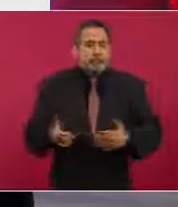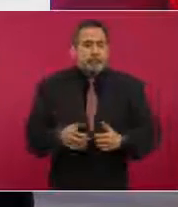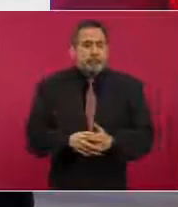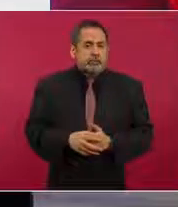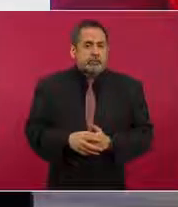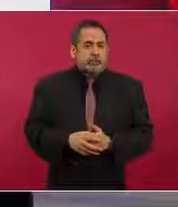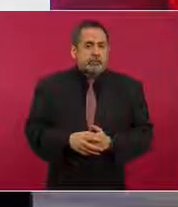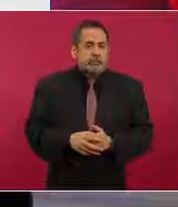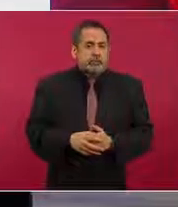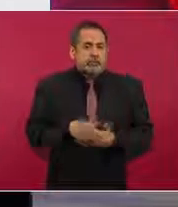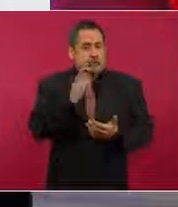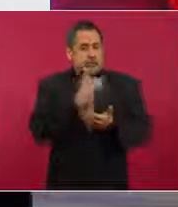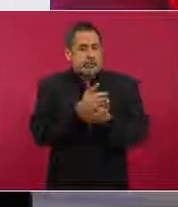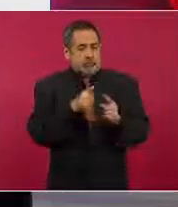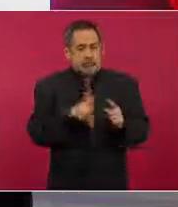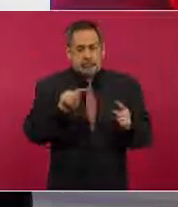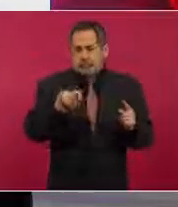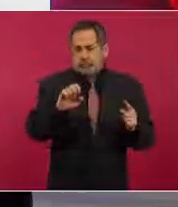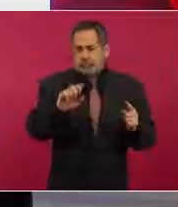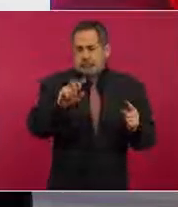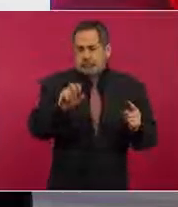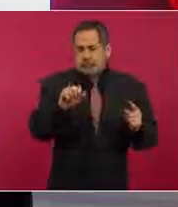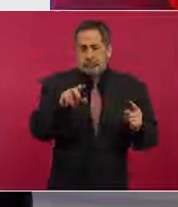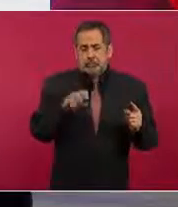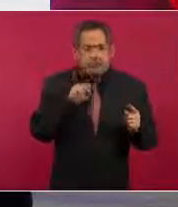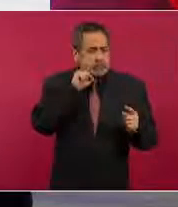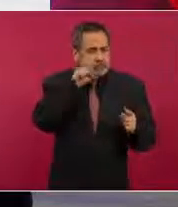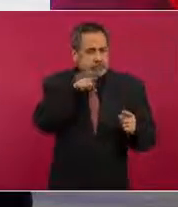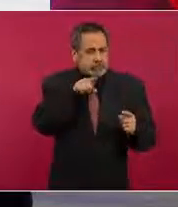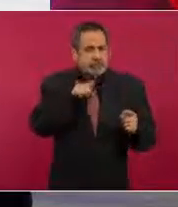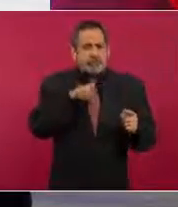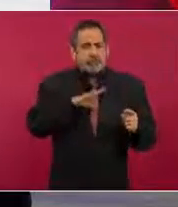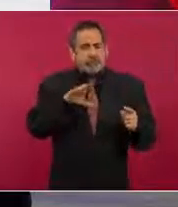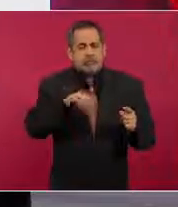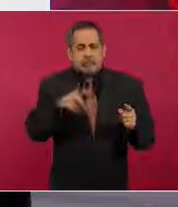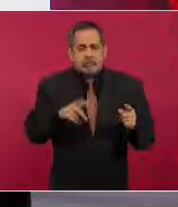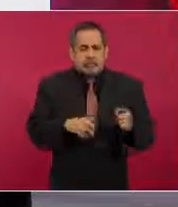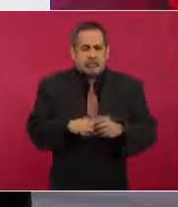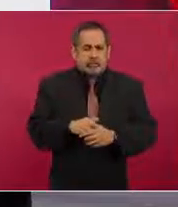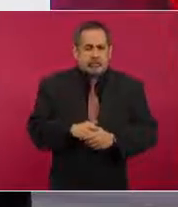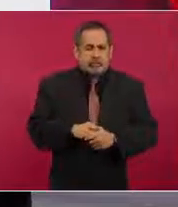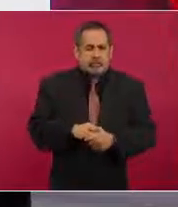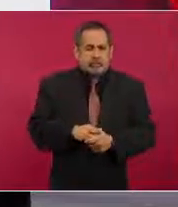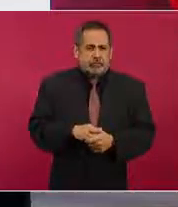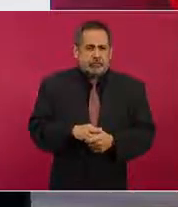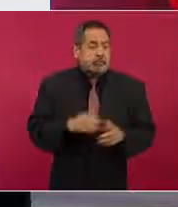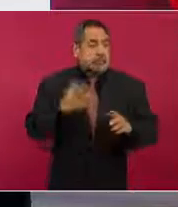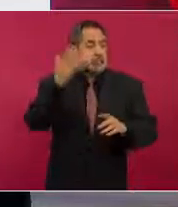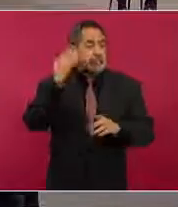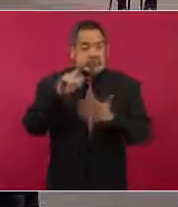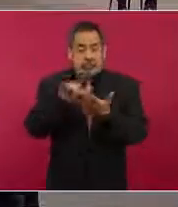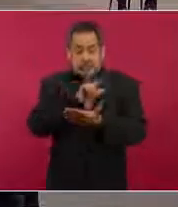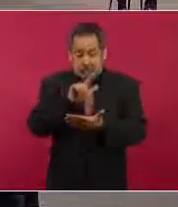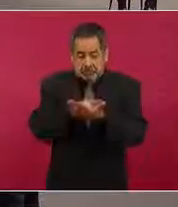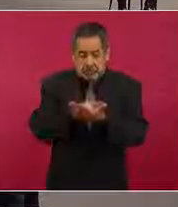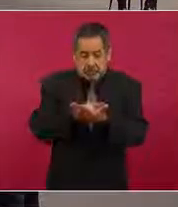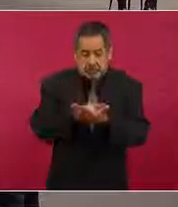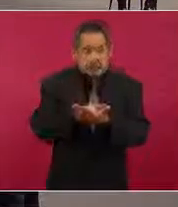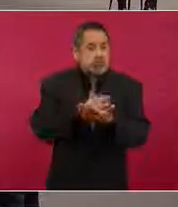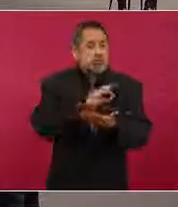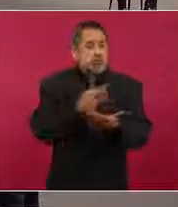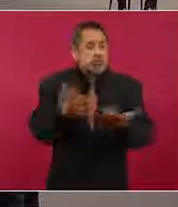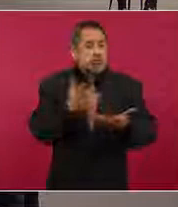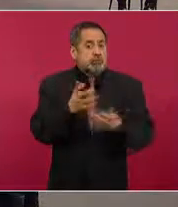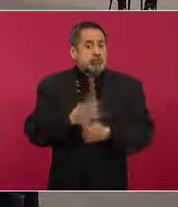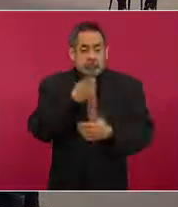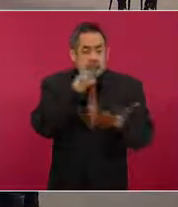Pero no solo fue Televisa, además, también aclararlo, era legal.